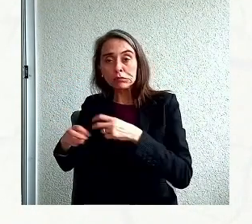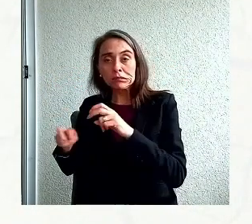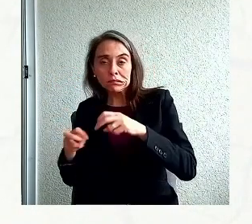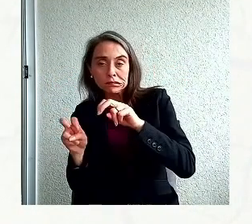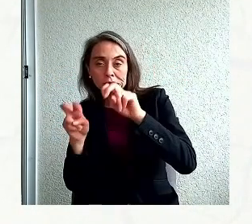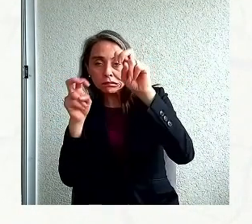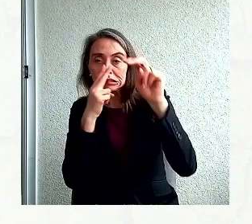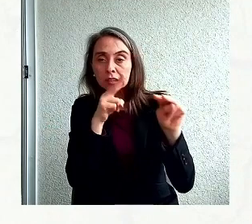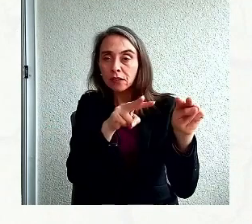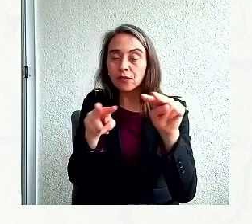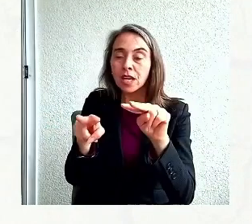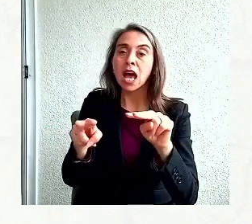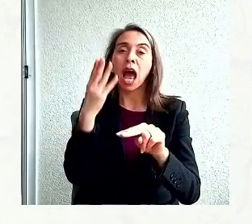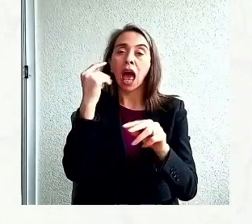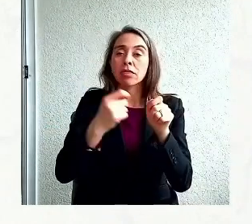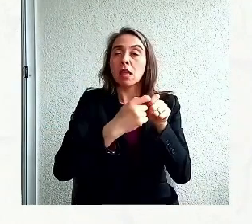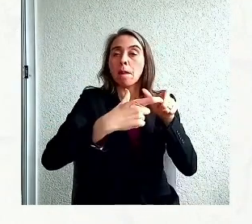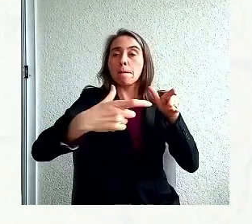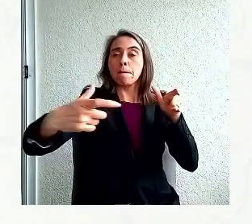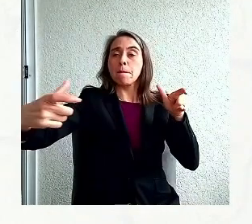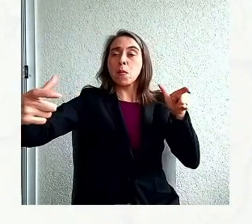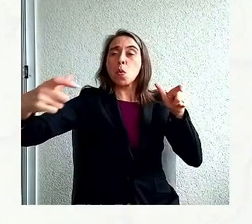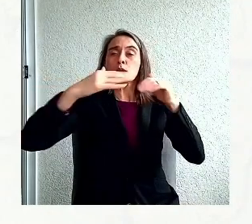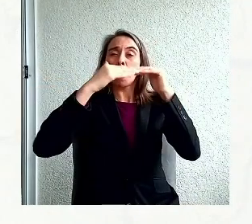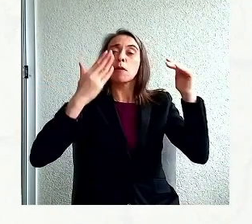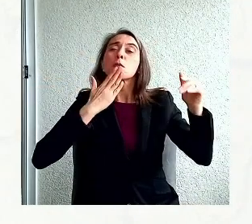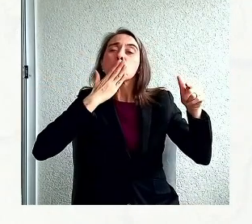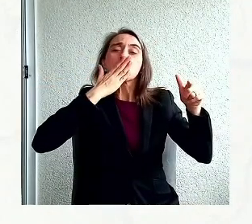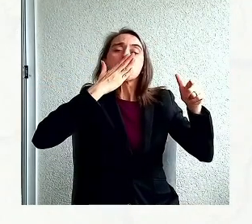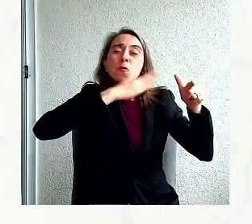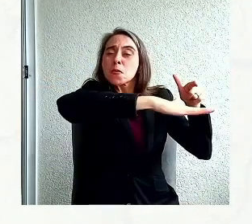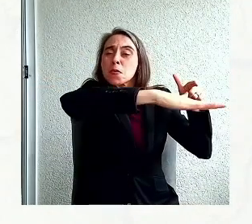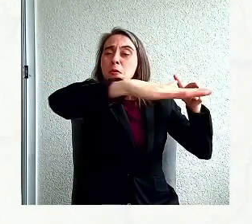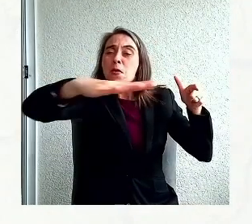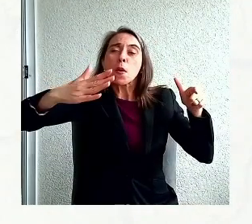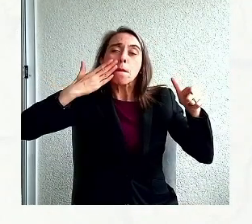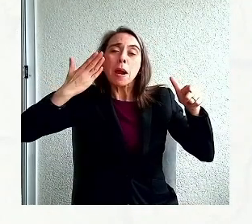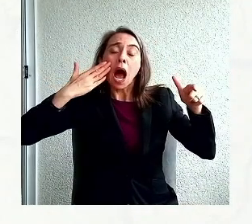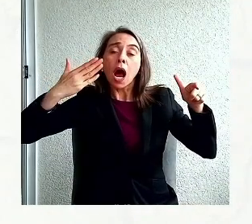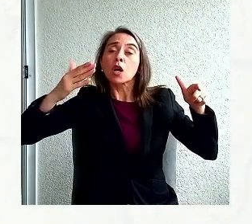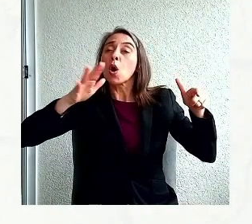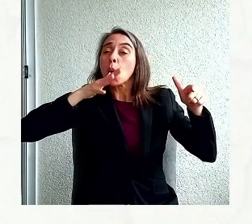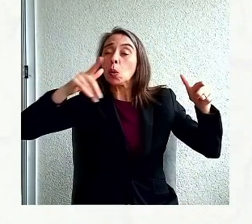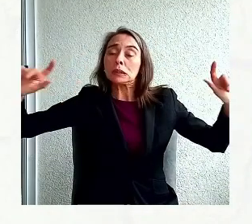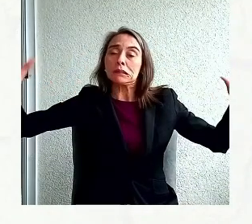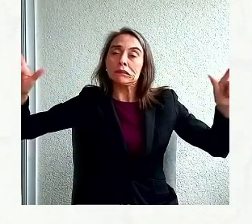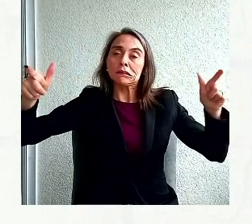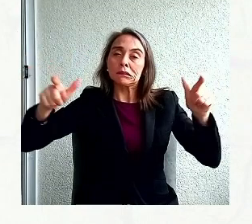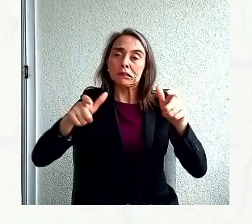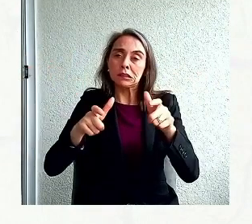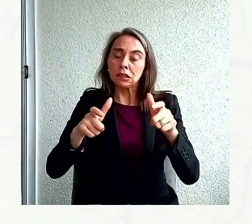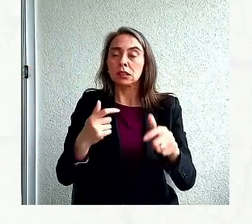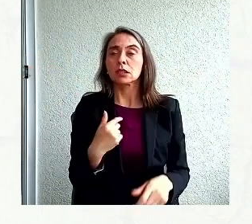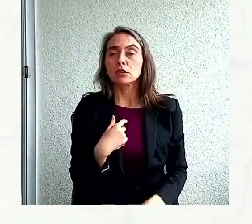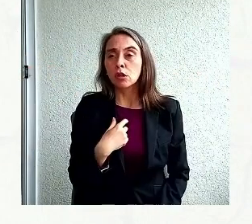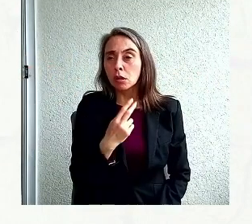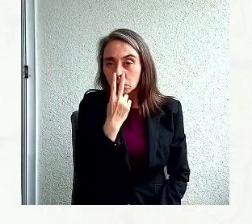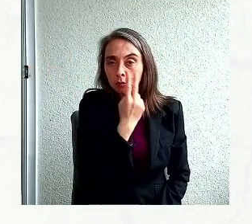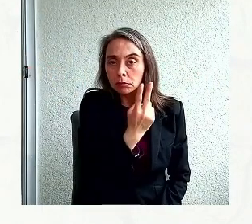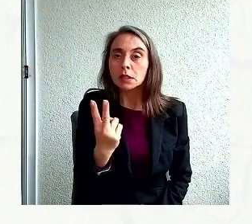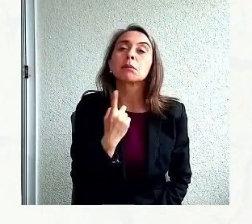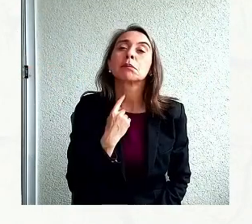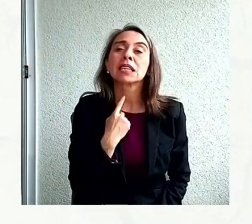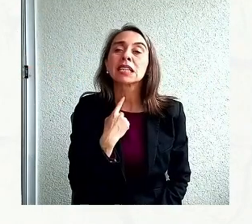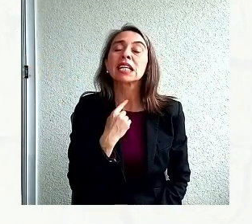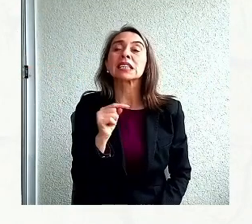consistentemente. Y a mí personalmente lo que me interesa es cómo avanza la vegetación en este glaciar. Aquí está, para que se ubiquen,